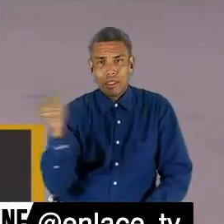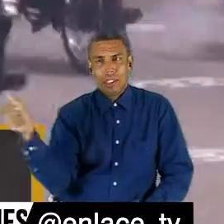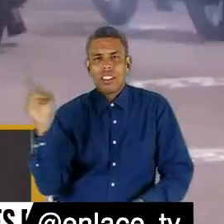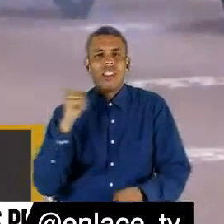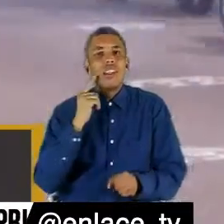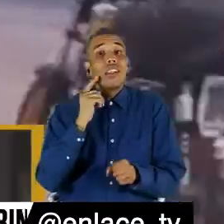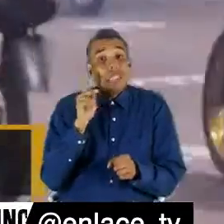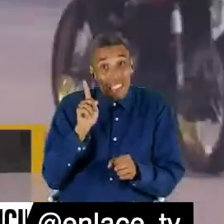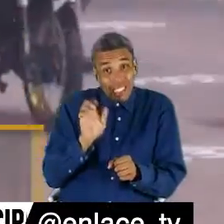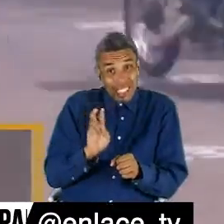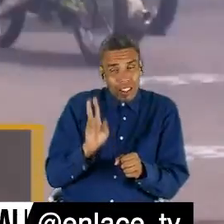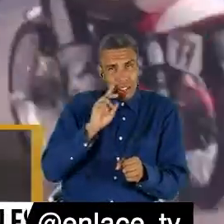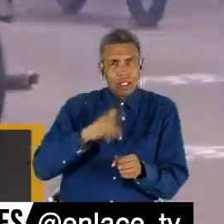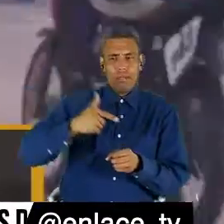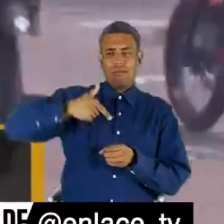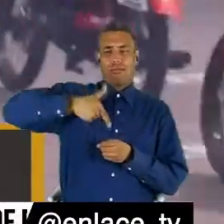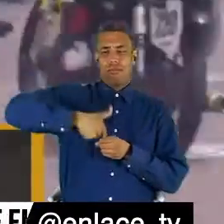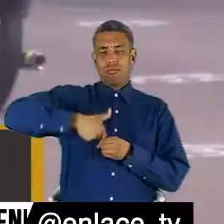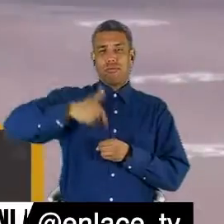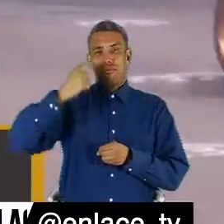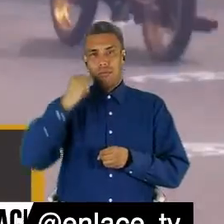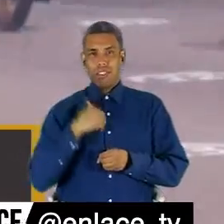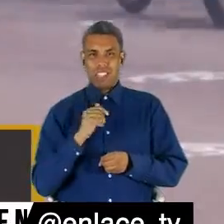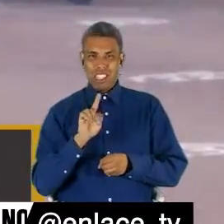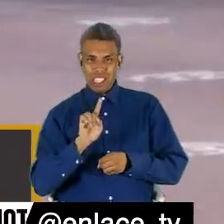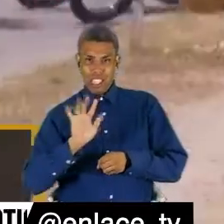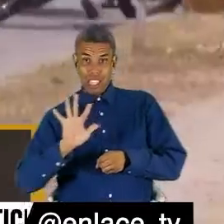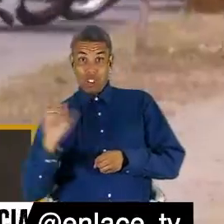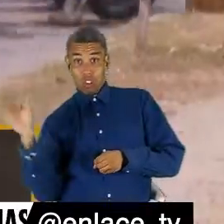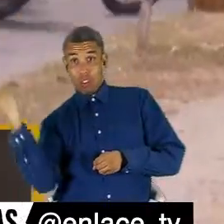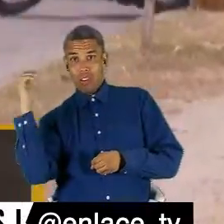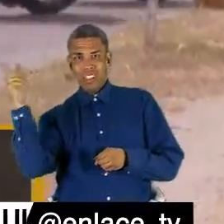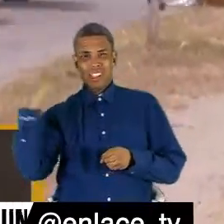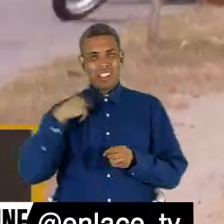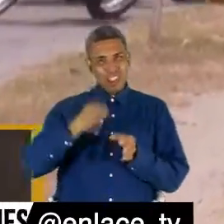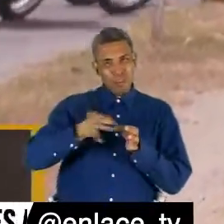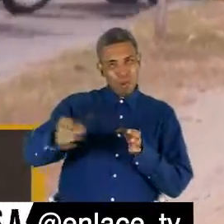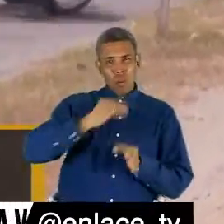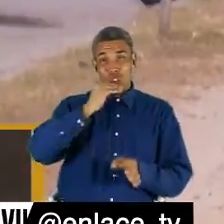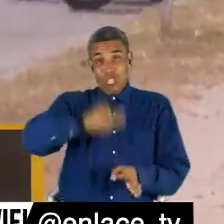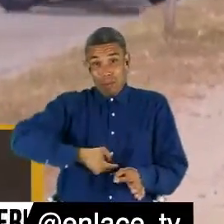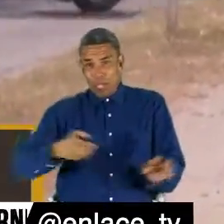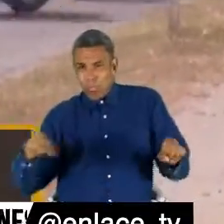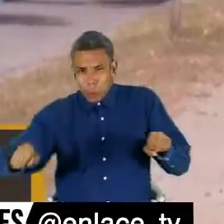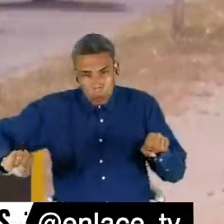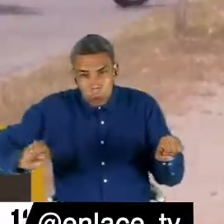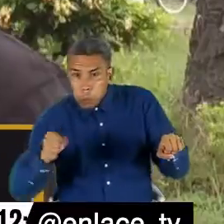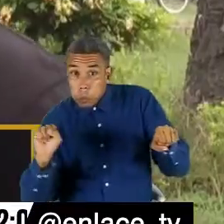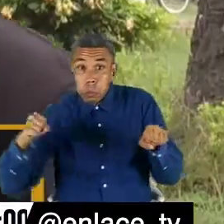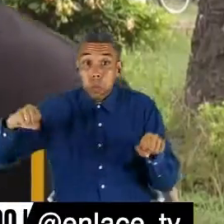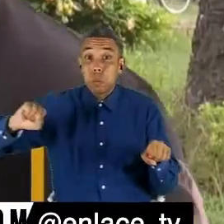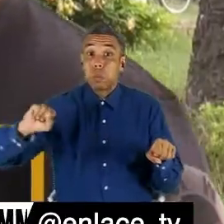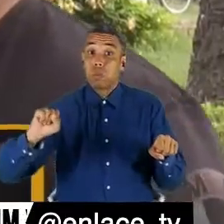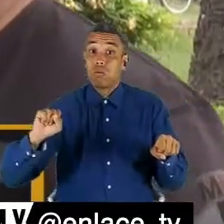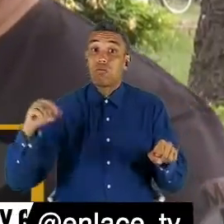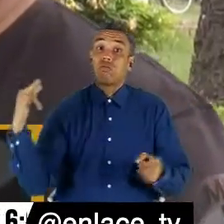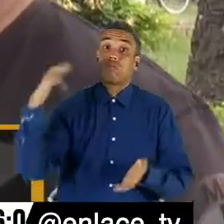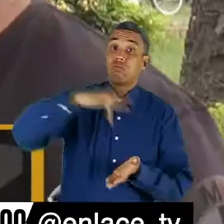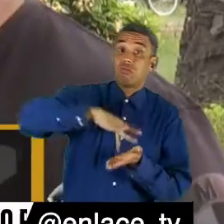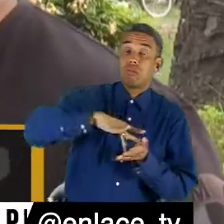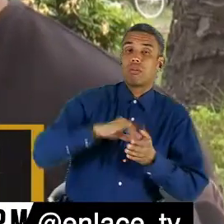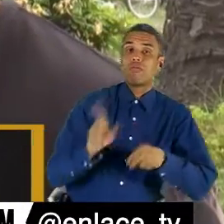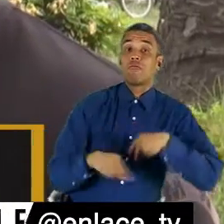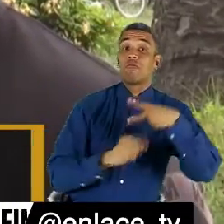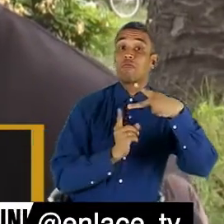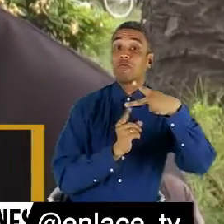expertos, regresó de Cimitarra Kevin Cardona luego de participar en la segunda válida departamental de Santander. Estuvimos un buen resultado